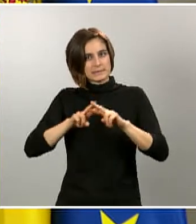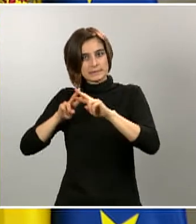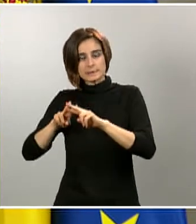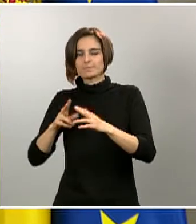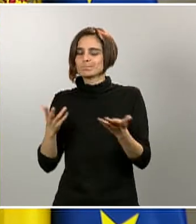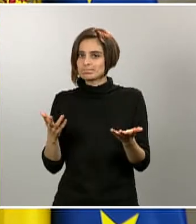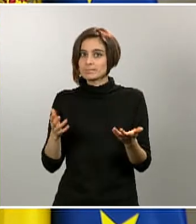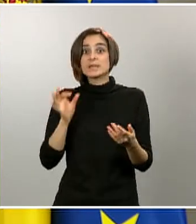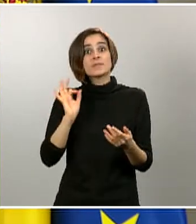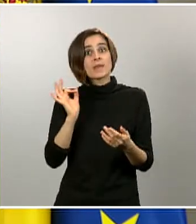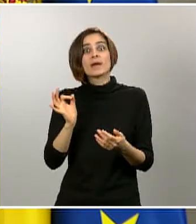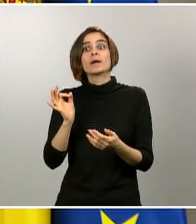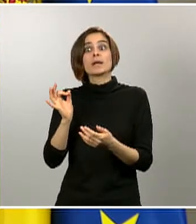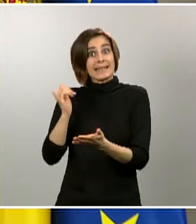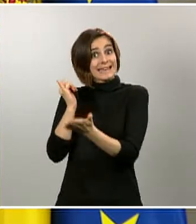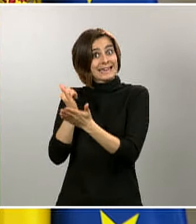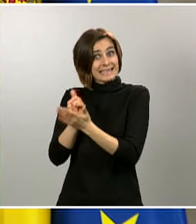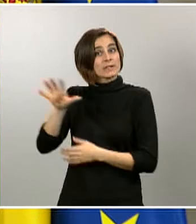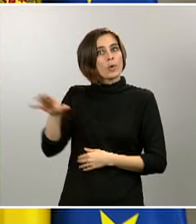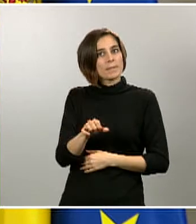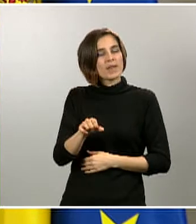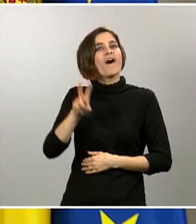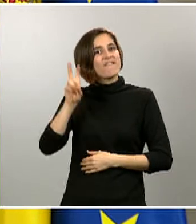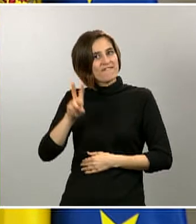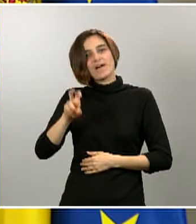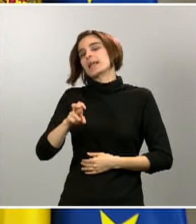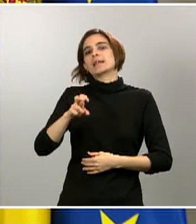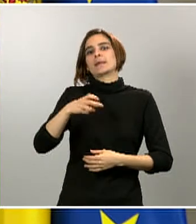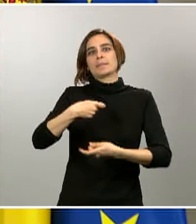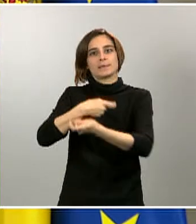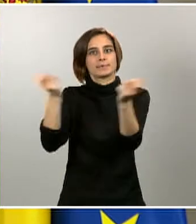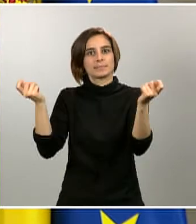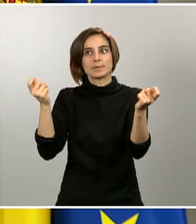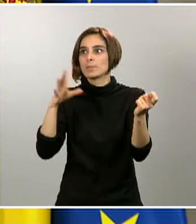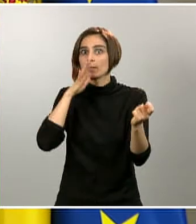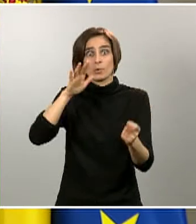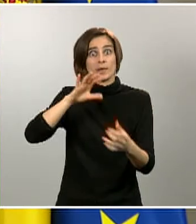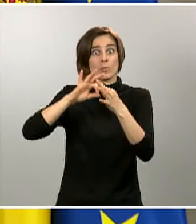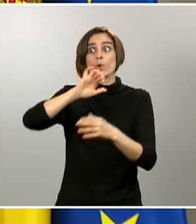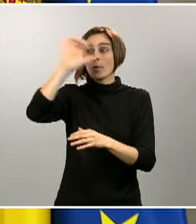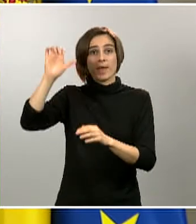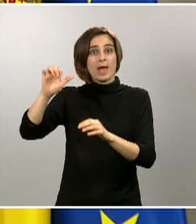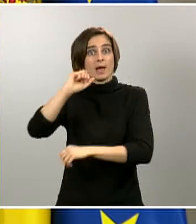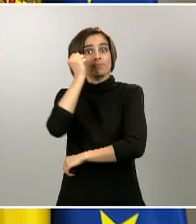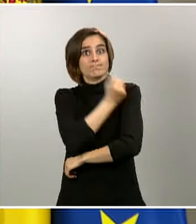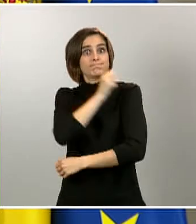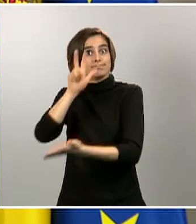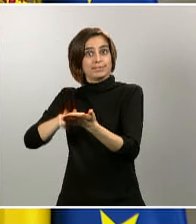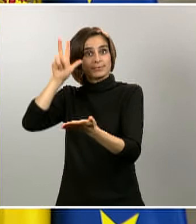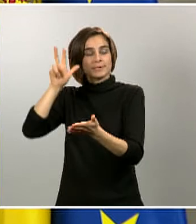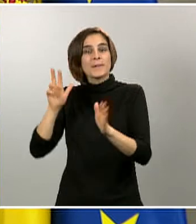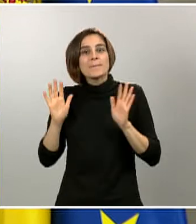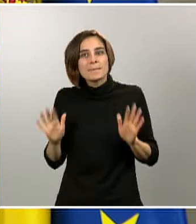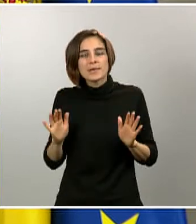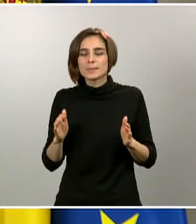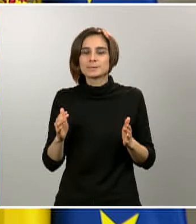que se podía comercializar porque tenía marca C en el contexto de Europa, no tenía los requisitos mínimos para la estrategia de testado que nosotros